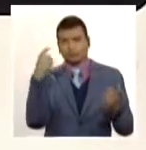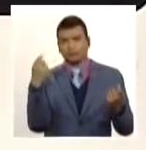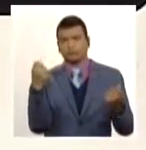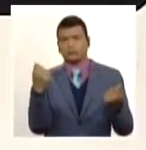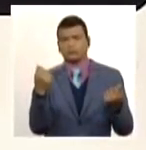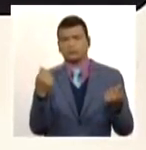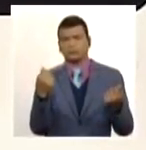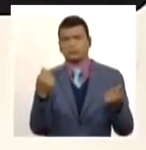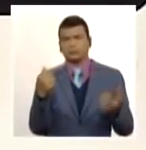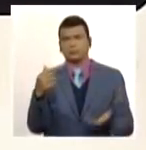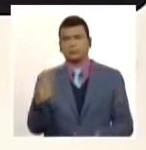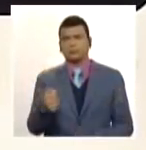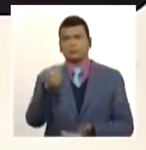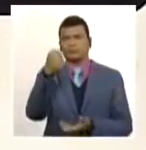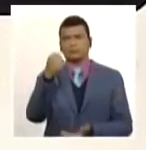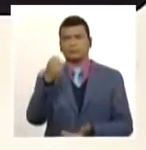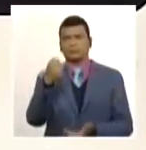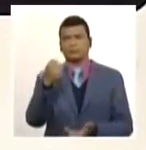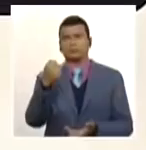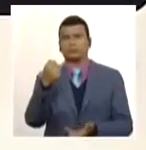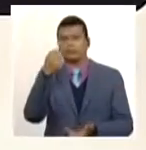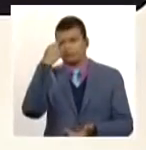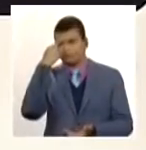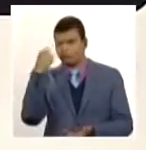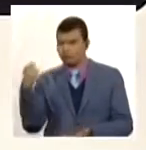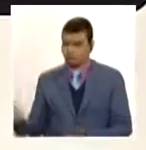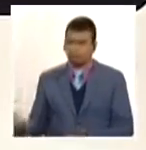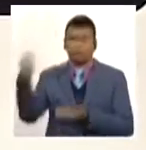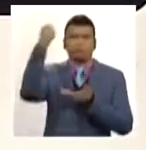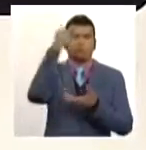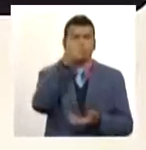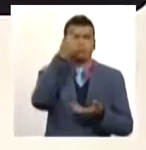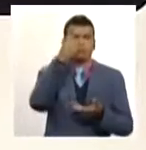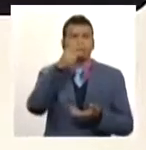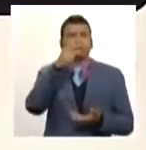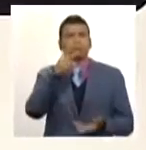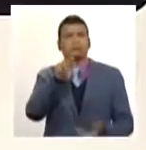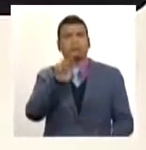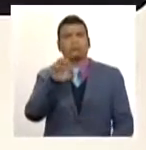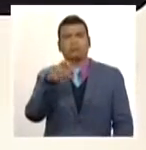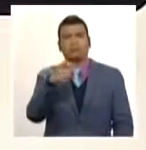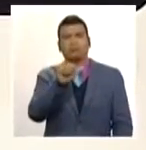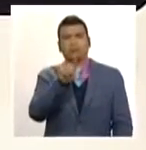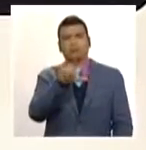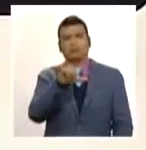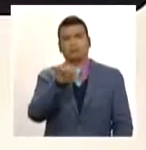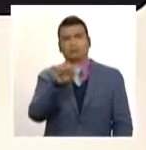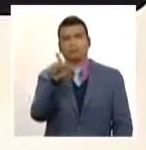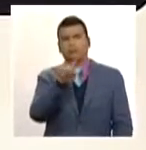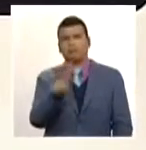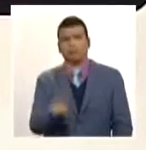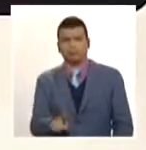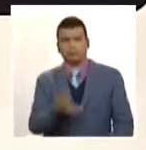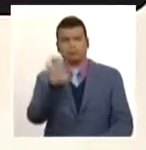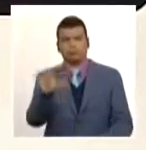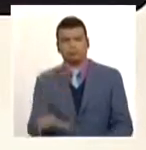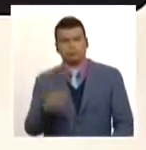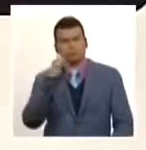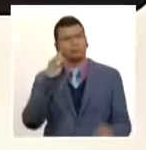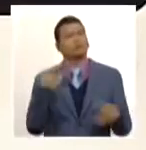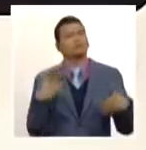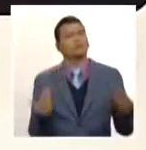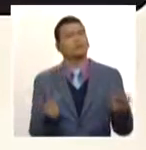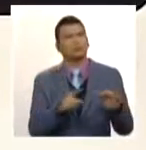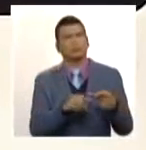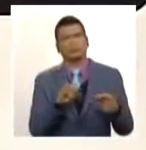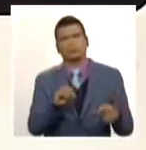Ha llegado con fuerza este presupuesto de inversión para el Pacífico colombiano. ¿Cómo funcionan esas regalías, el local,